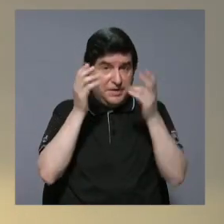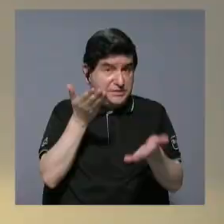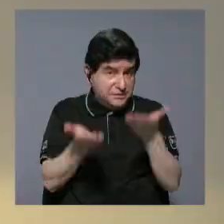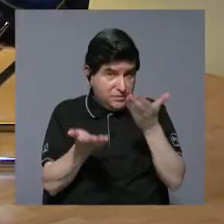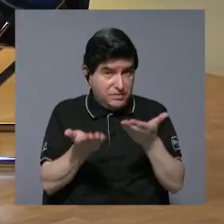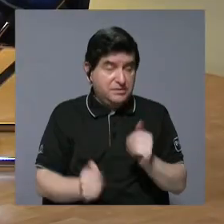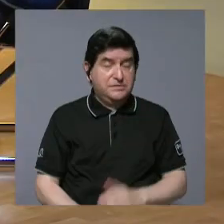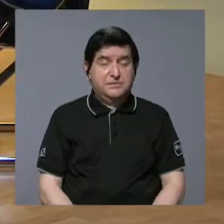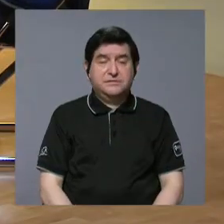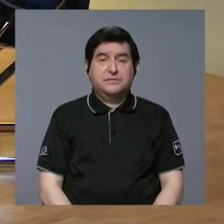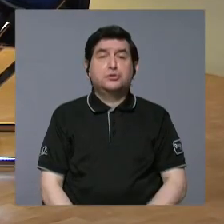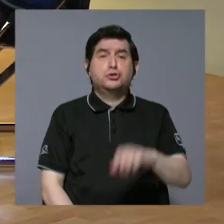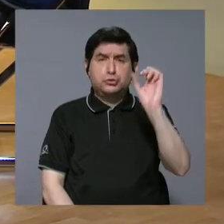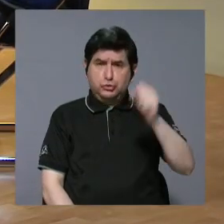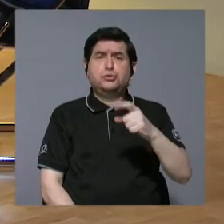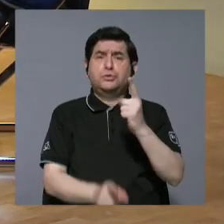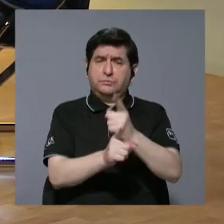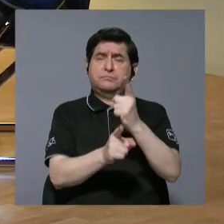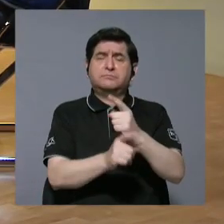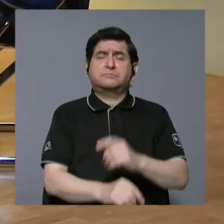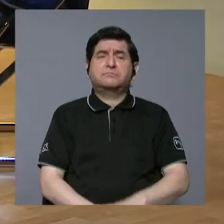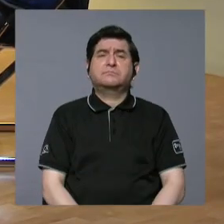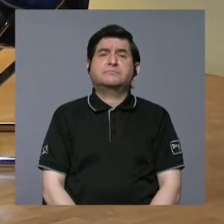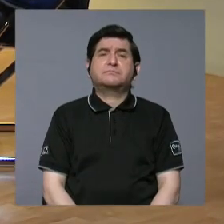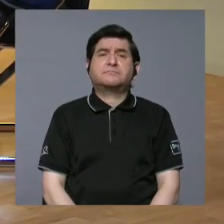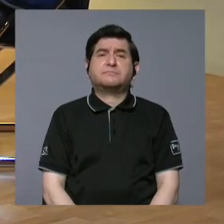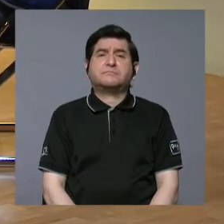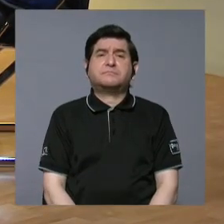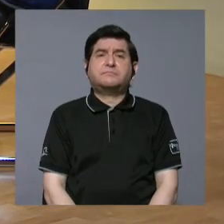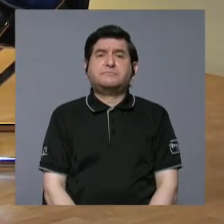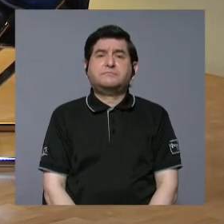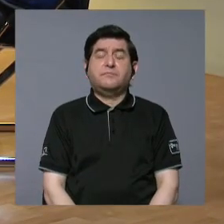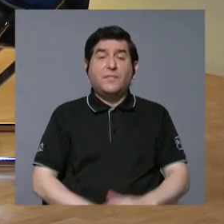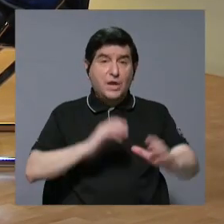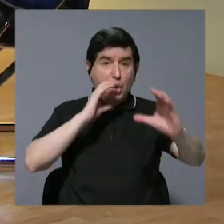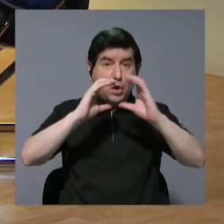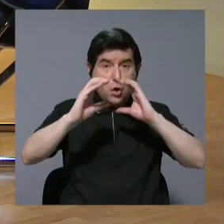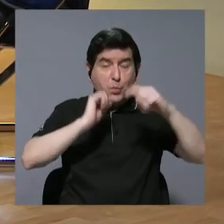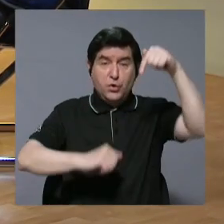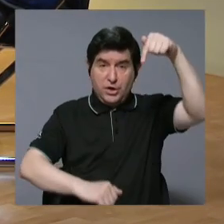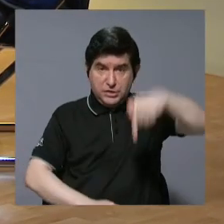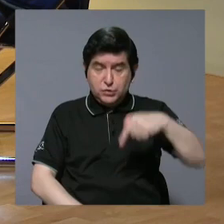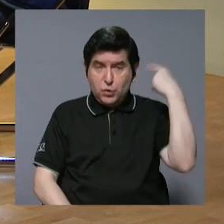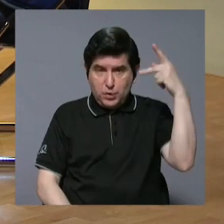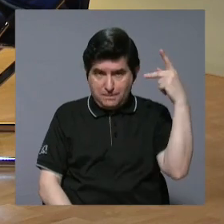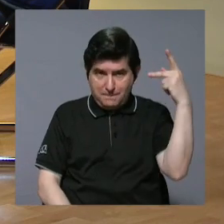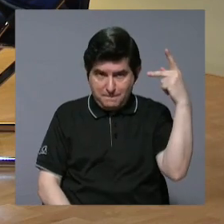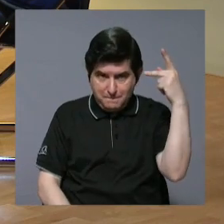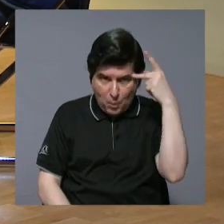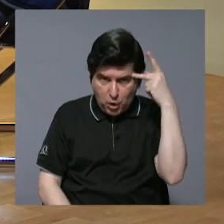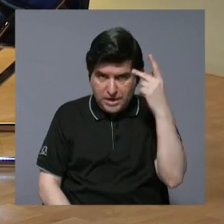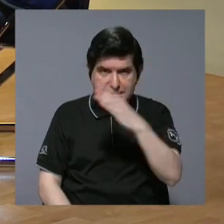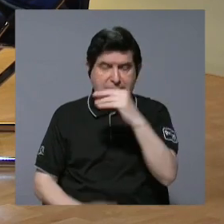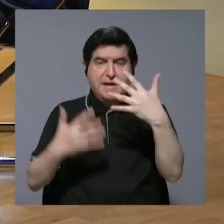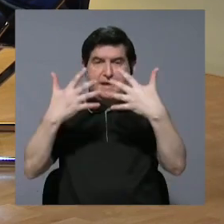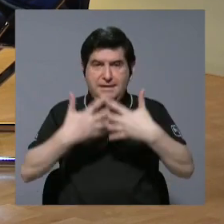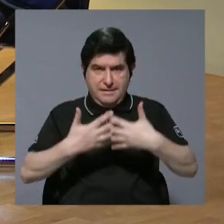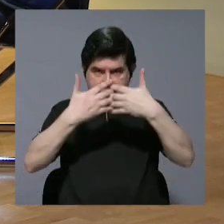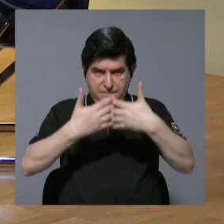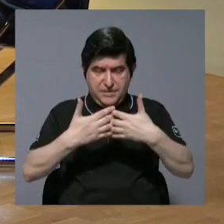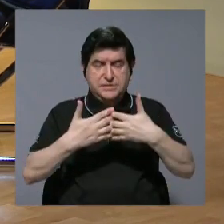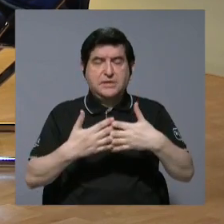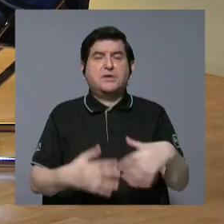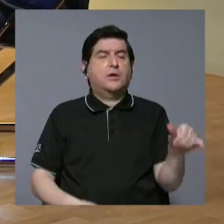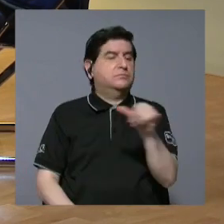profesor? Sí, señor, definitivamente. La comunicación hoy, política y empresarial, ¿por qué no?,